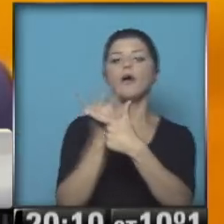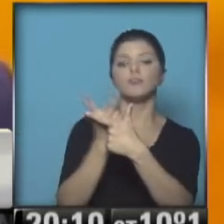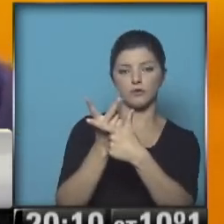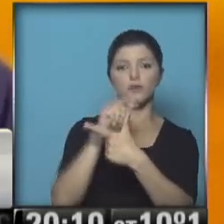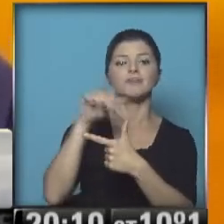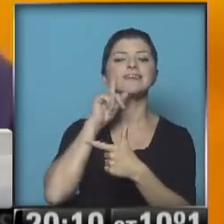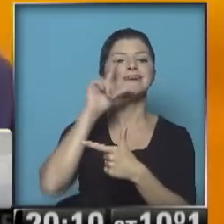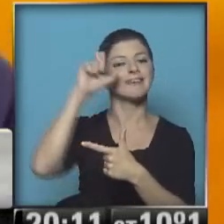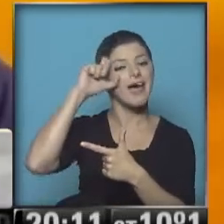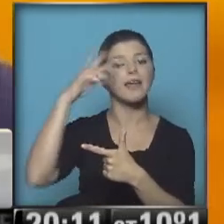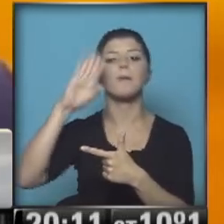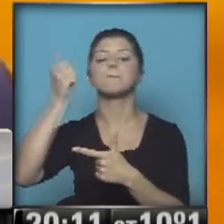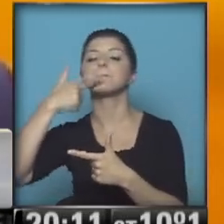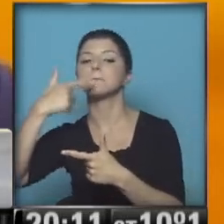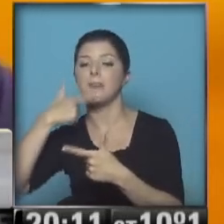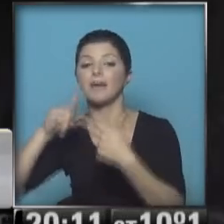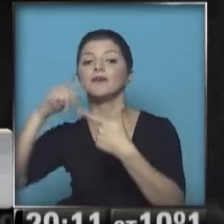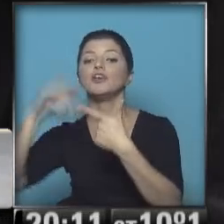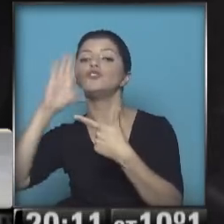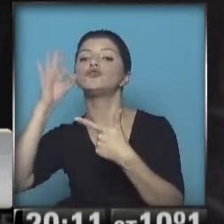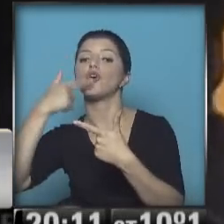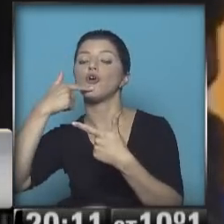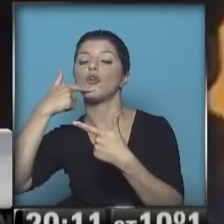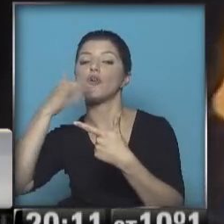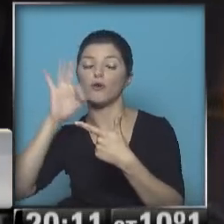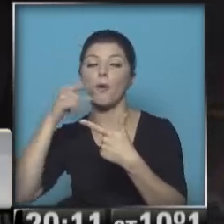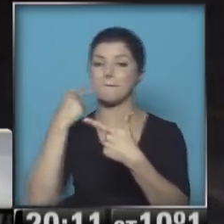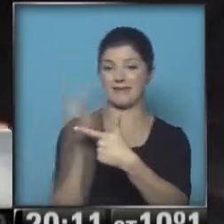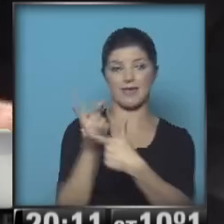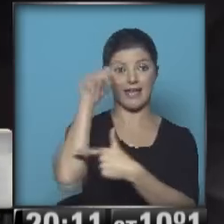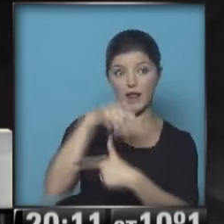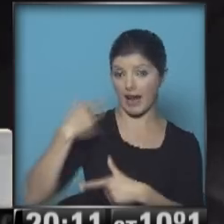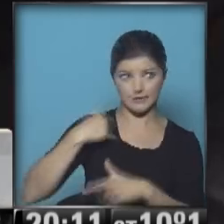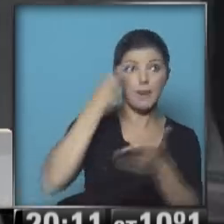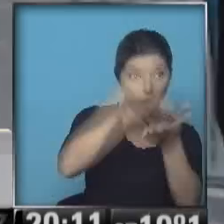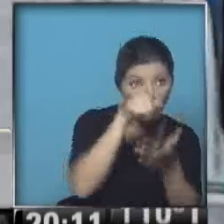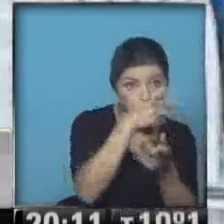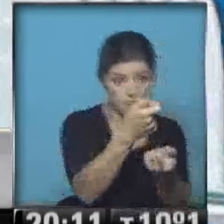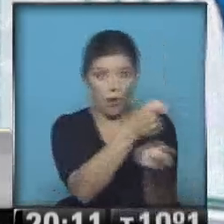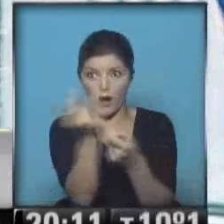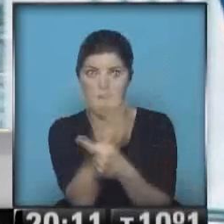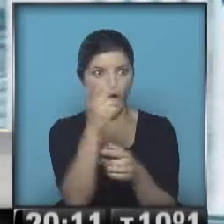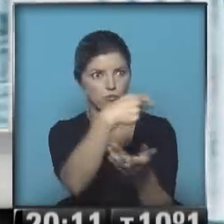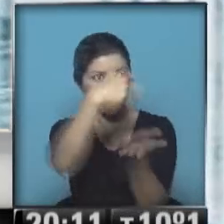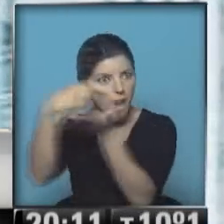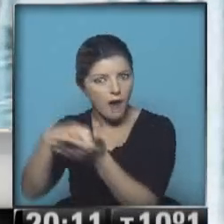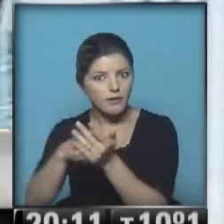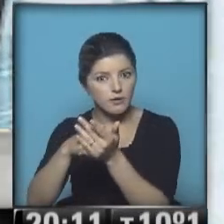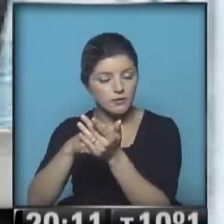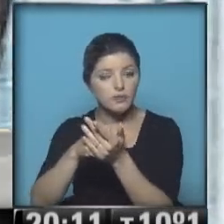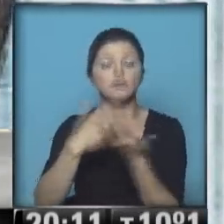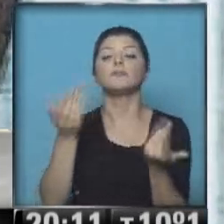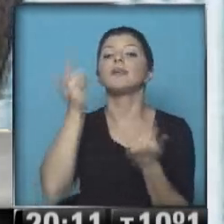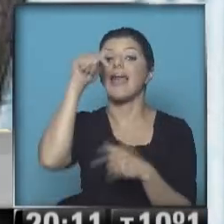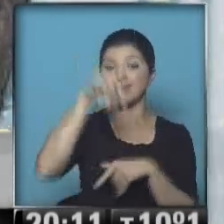Bass. Reclaman el desbloqueo de los pagos realizados por Argentina a fines de junio. La cadena de pago de la deuda